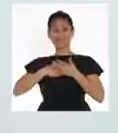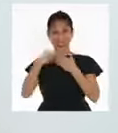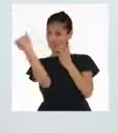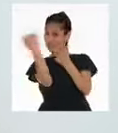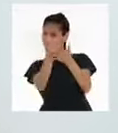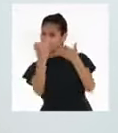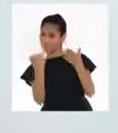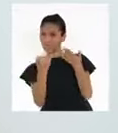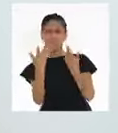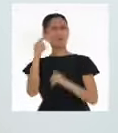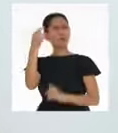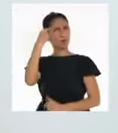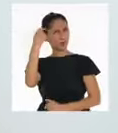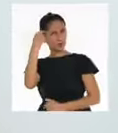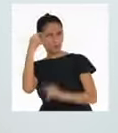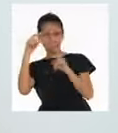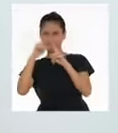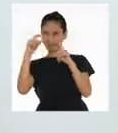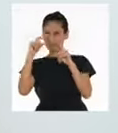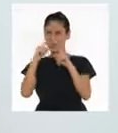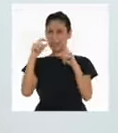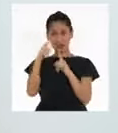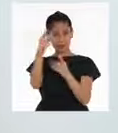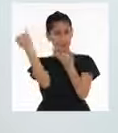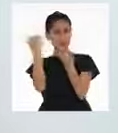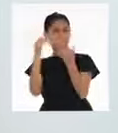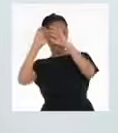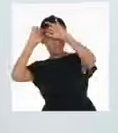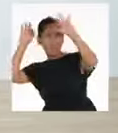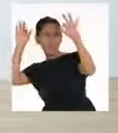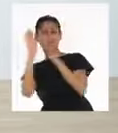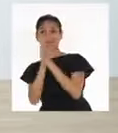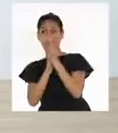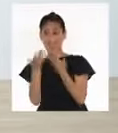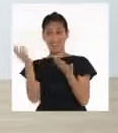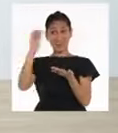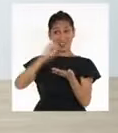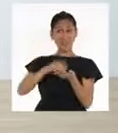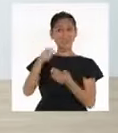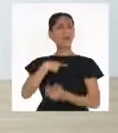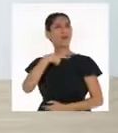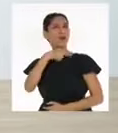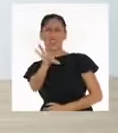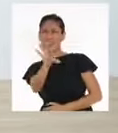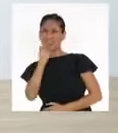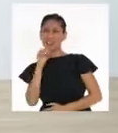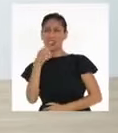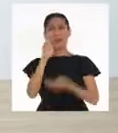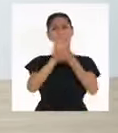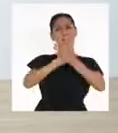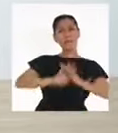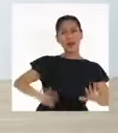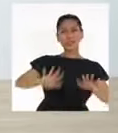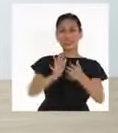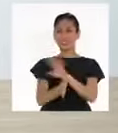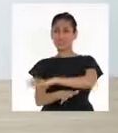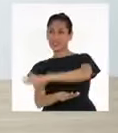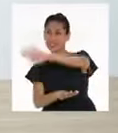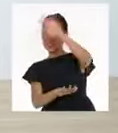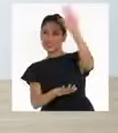palabra que hemos imaginado y visto dentro de nosotros. ¿Está bien? Yo elegí paz. Hice la letra P, la A